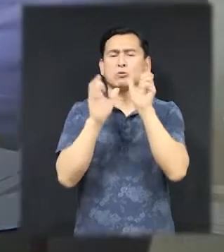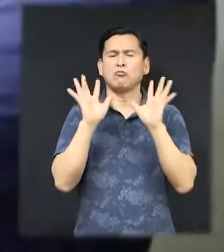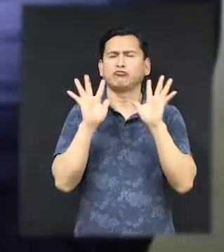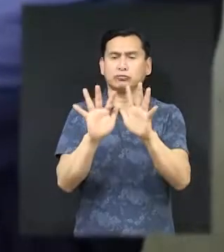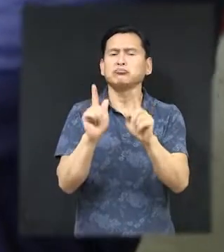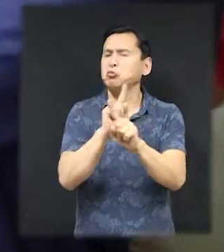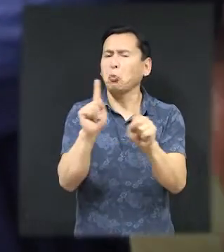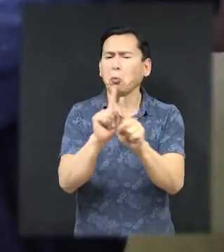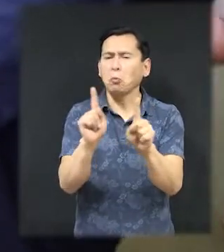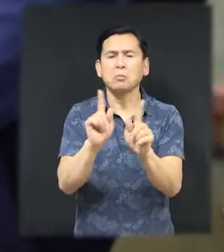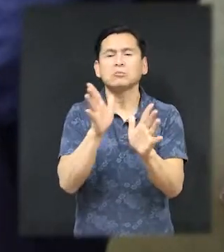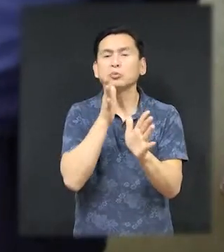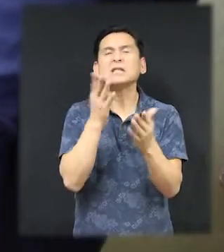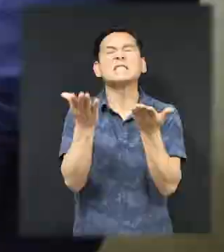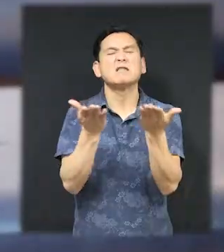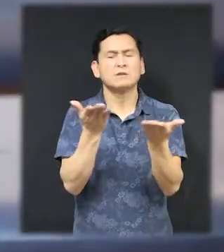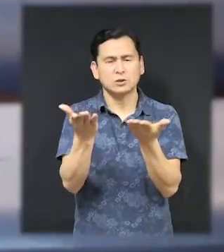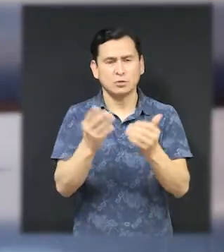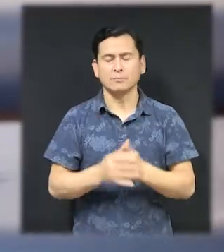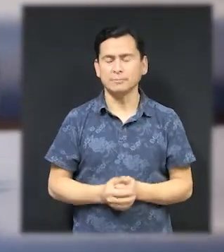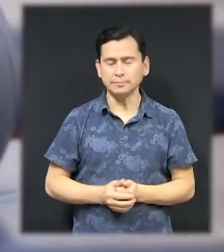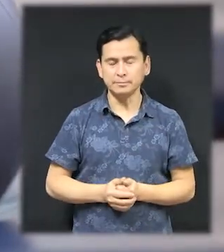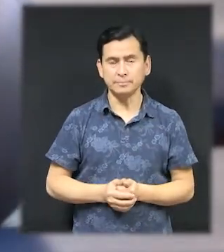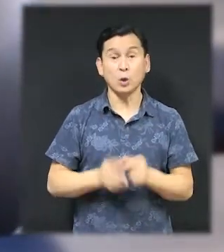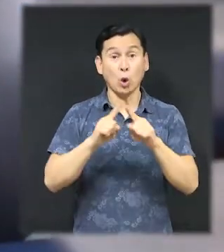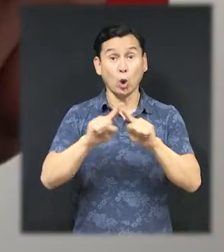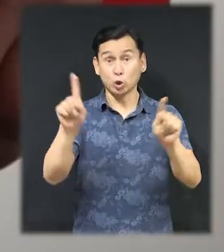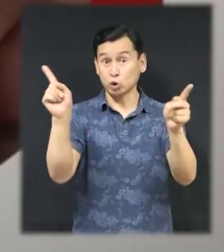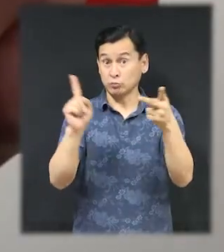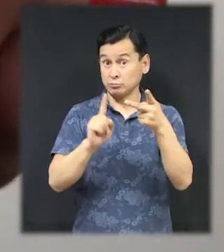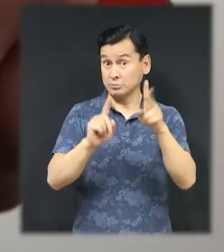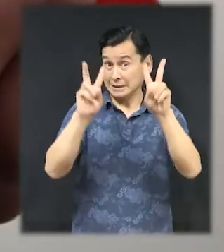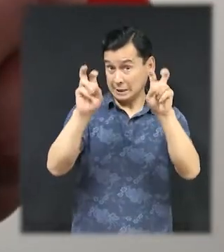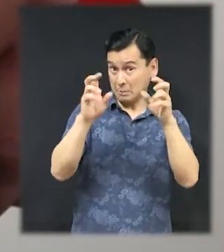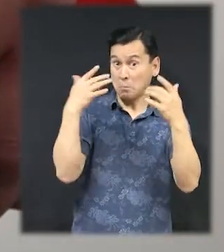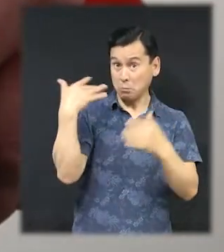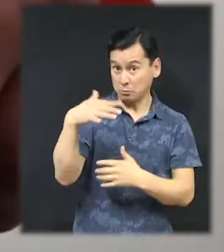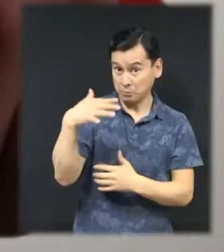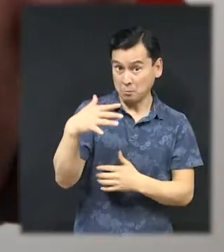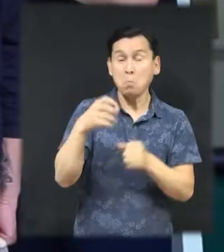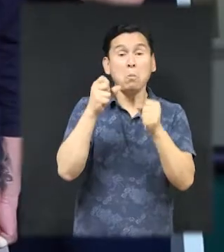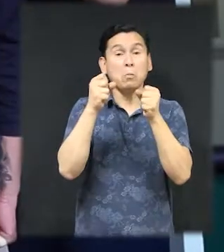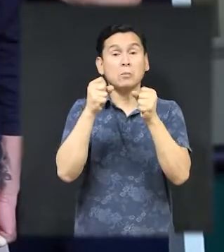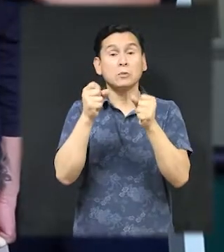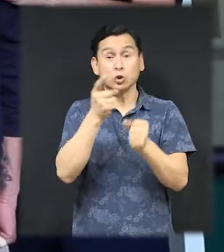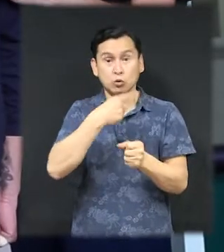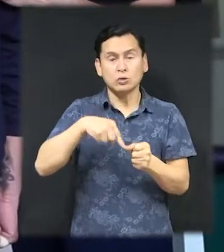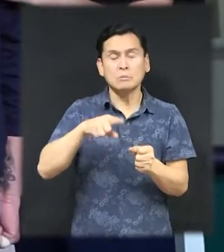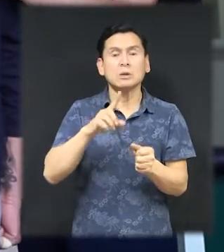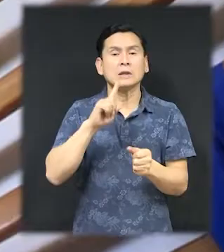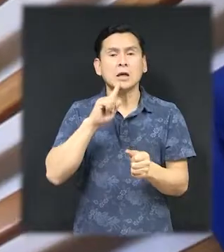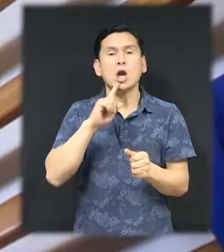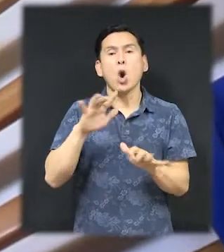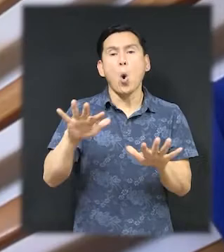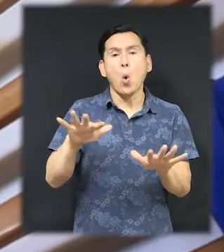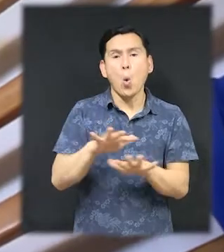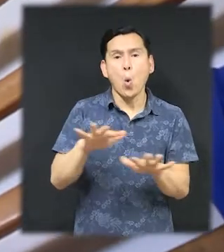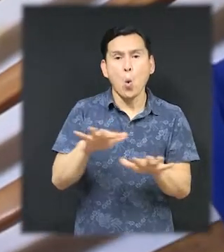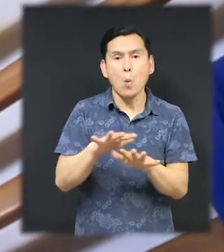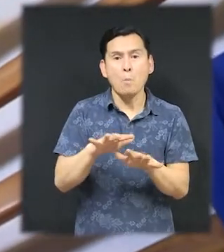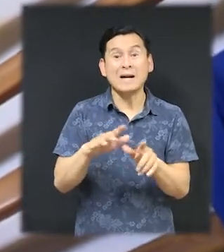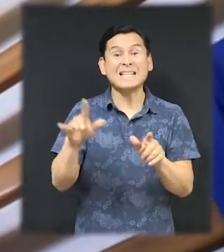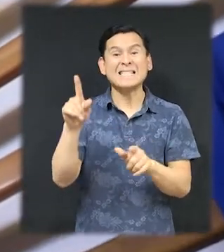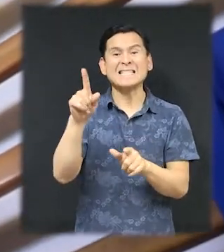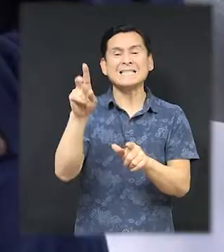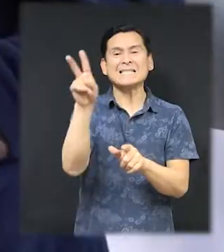Otro aspecto importante es que tuvimos que ocupar las dependencias del servicio de kinesiología que tradicionalmente tenía el